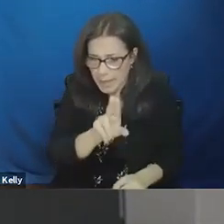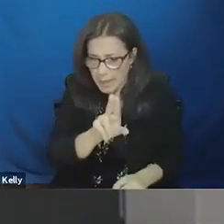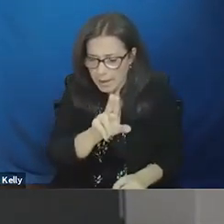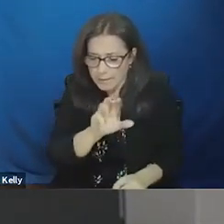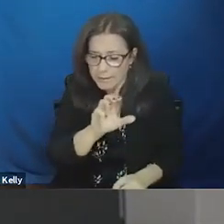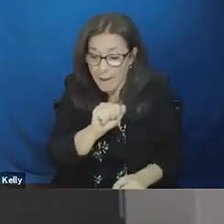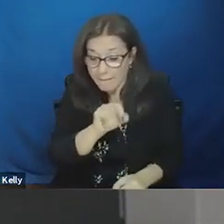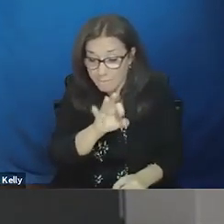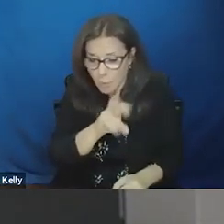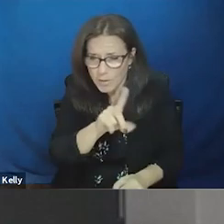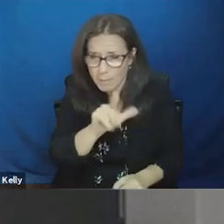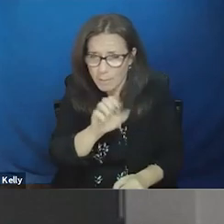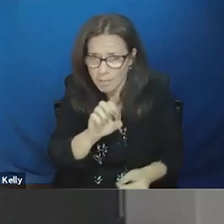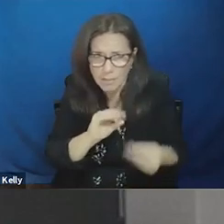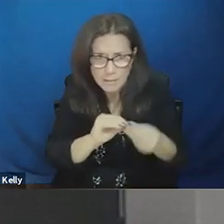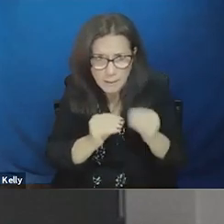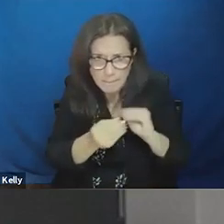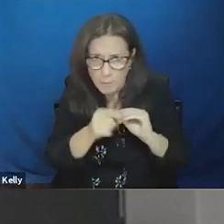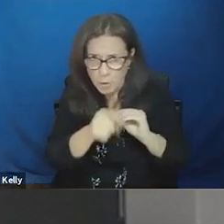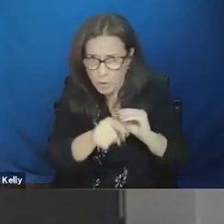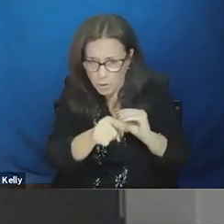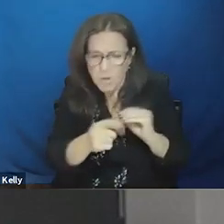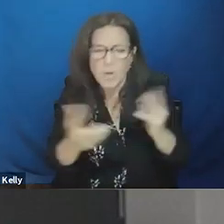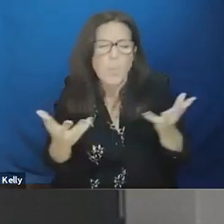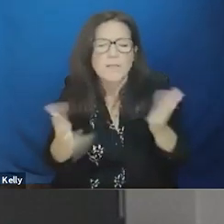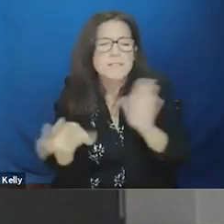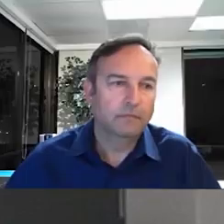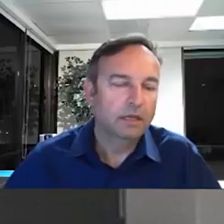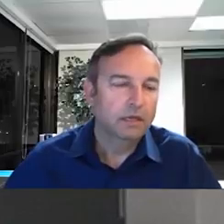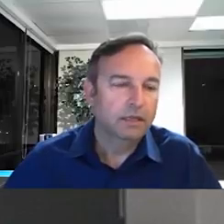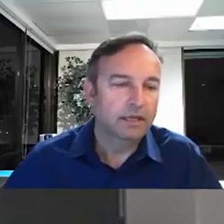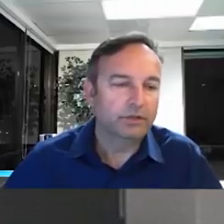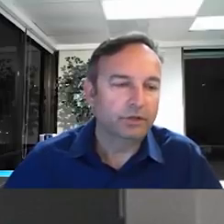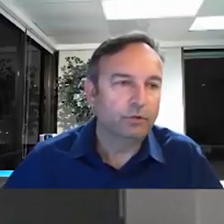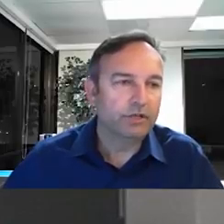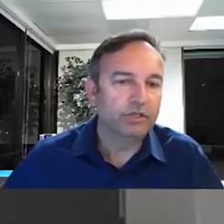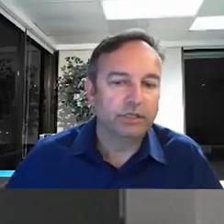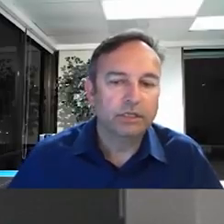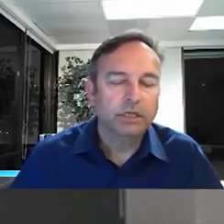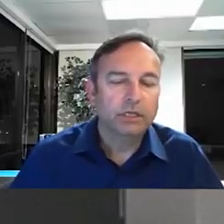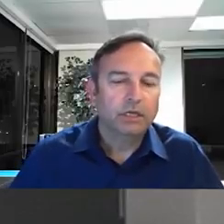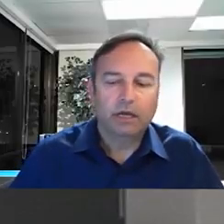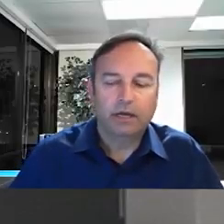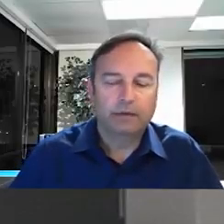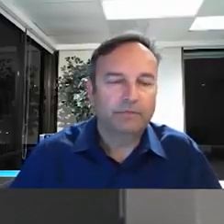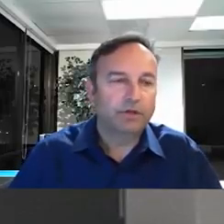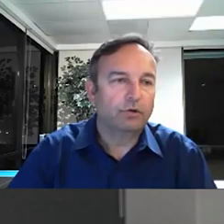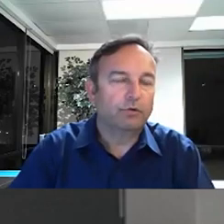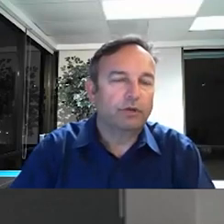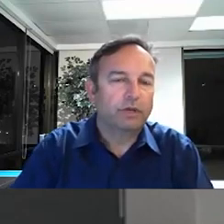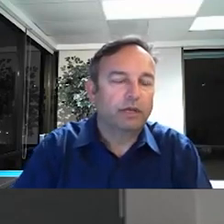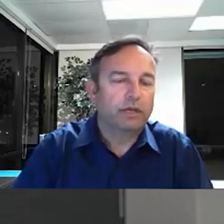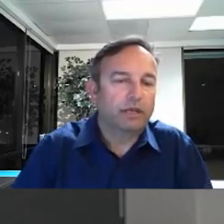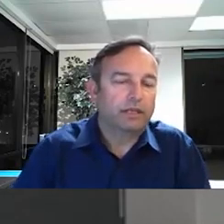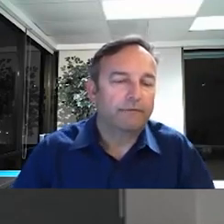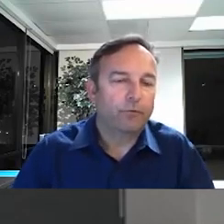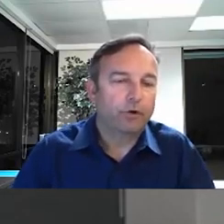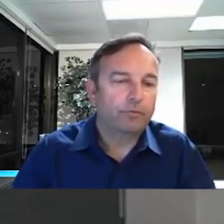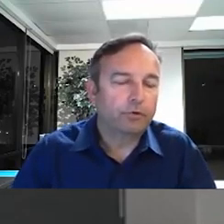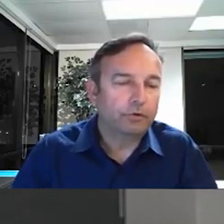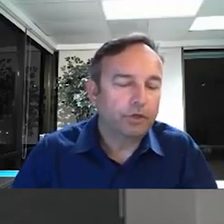cómo se determina que 56 de esas son unidades asequibles podemos aumentar ese número o qué fórmula ustedes utilizan